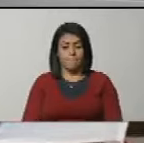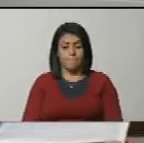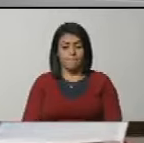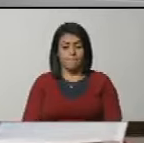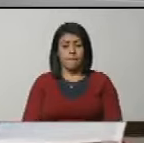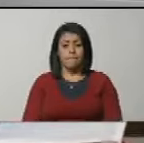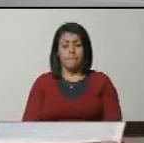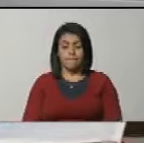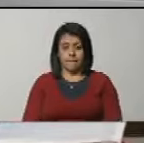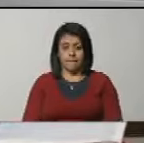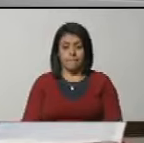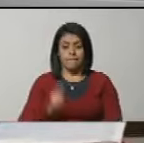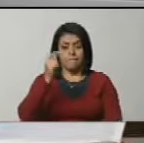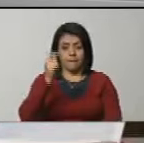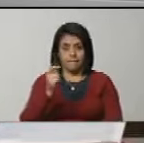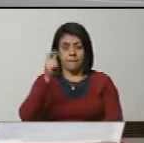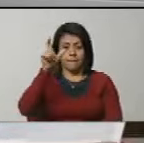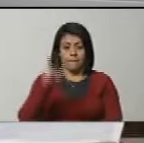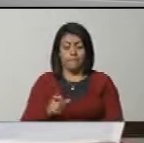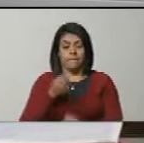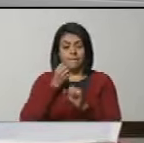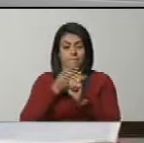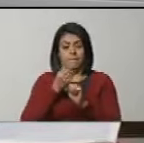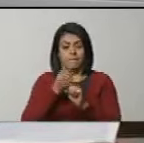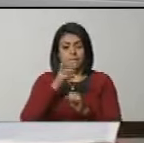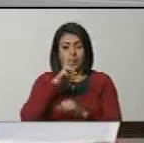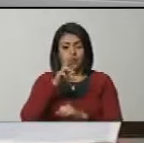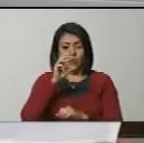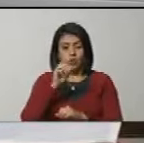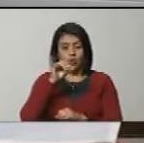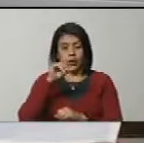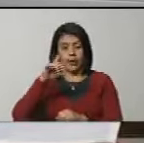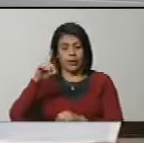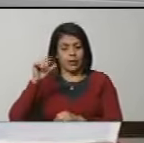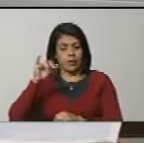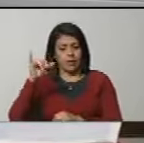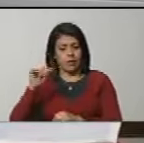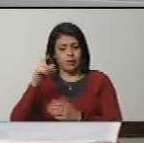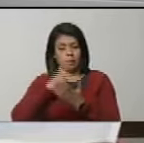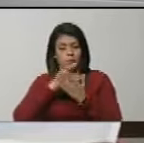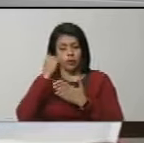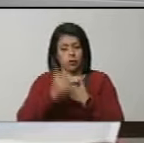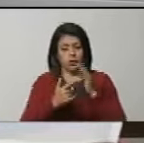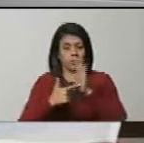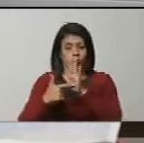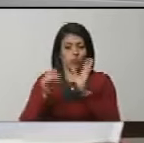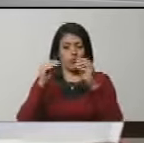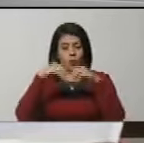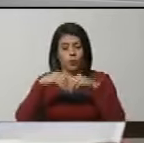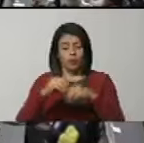Voy a dejar en el derecho de palabra al diputado Roy Alberto Daza para que presente el proyecto de acuerdo.